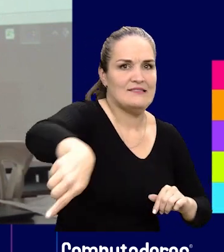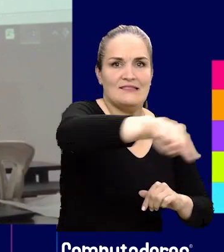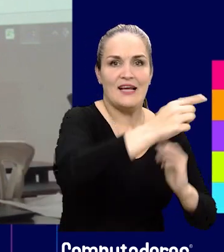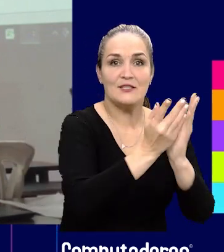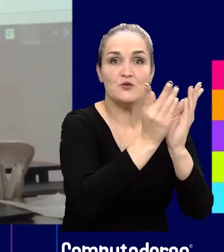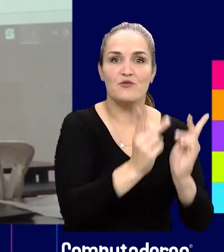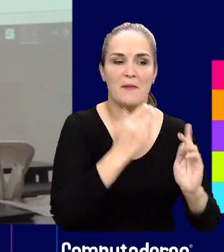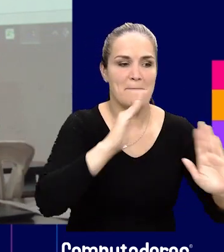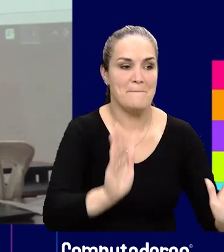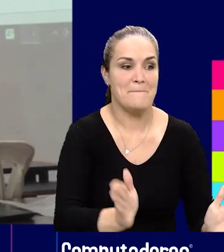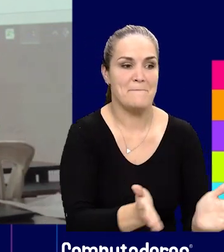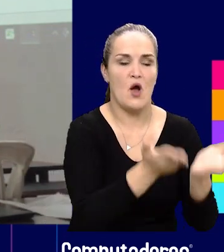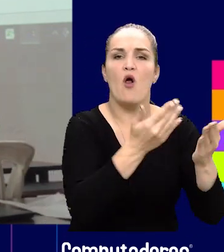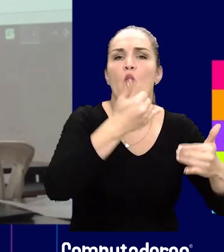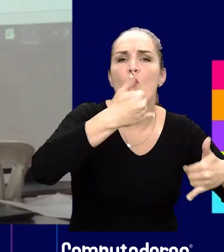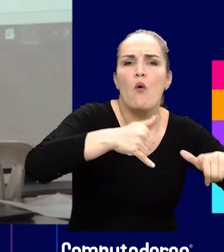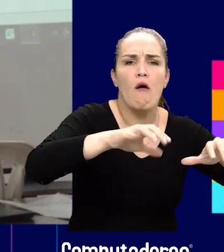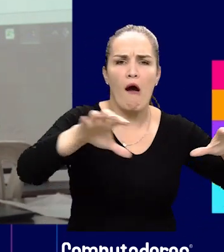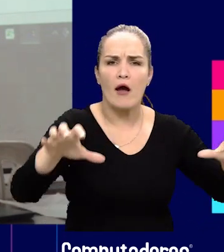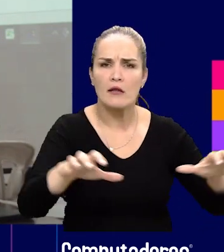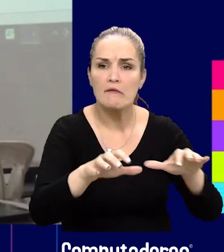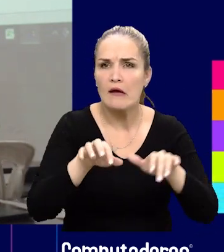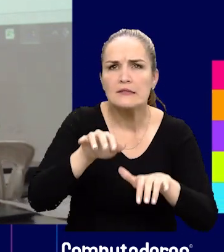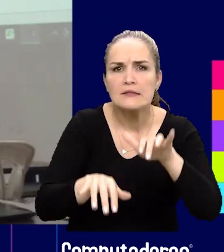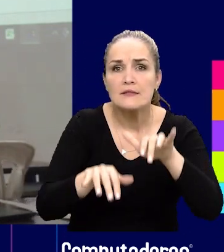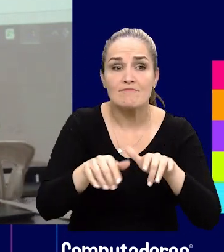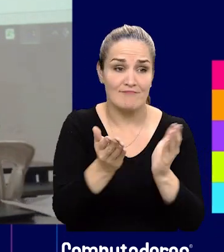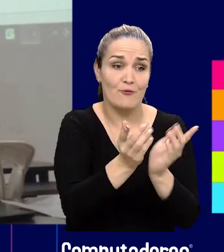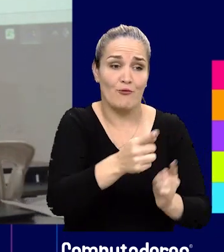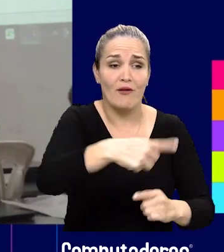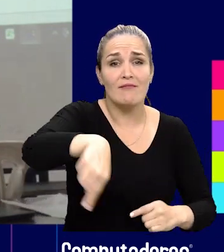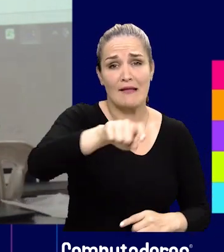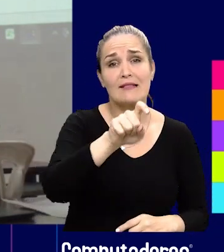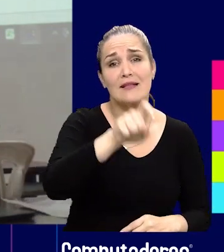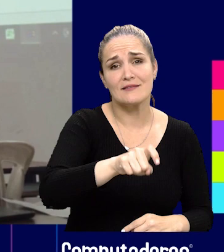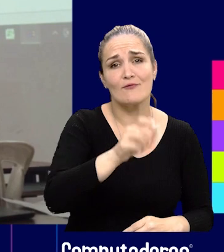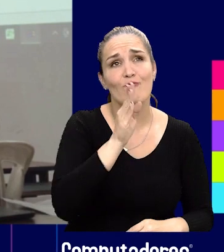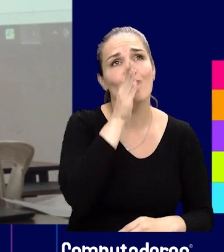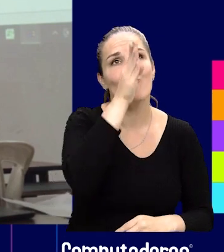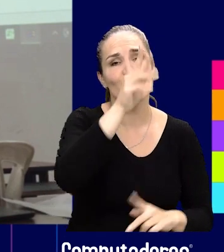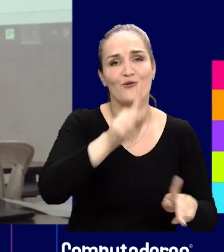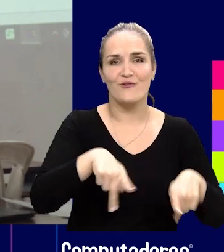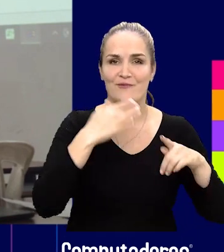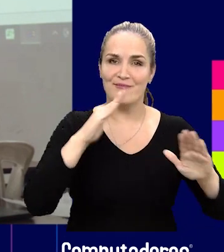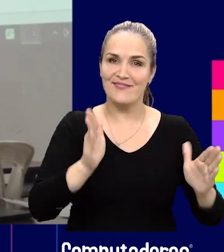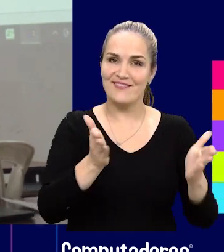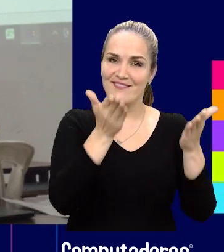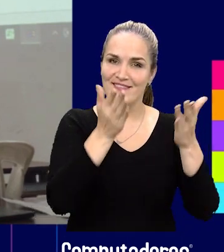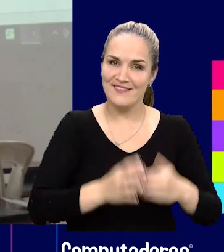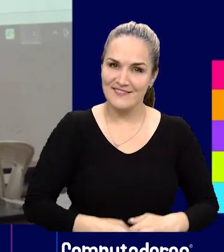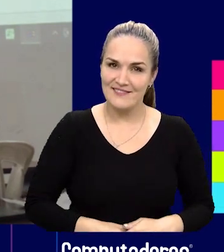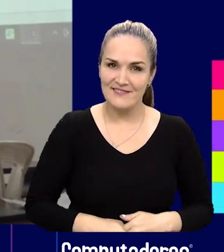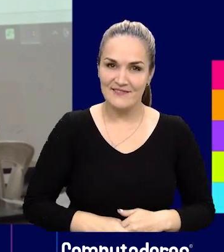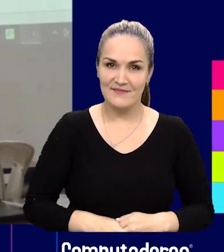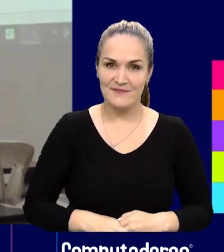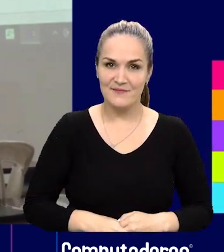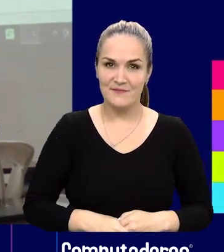la comprensión lectora en estos estudiantes que tanto lo necesitan en su proyecto de vida.